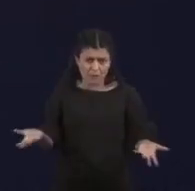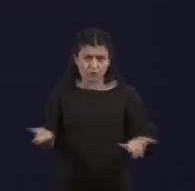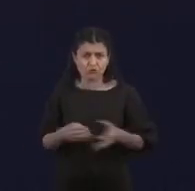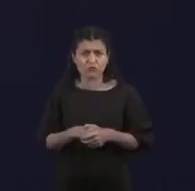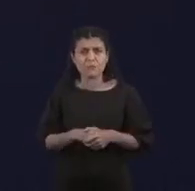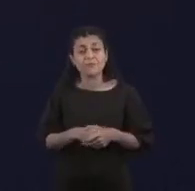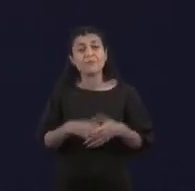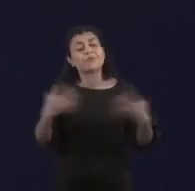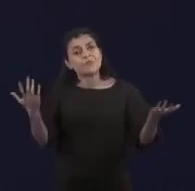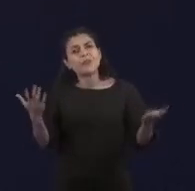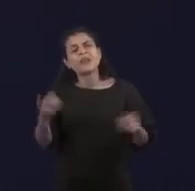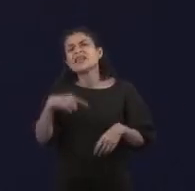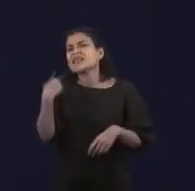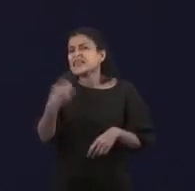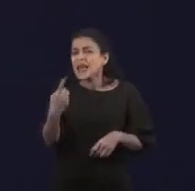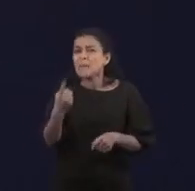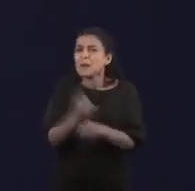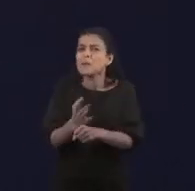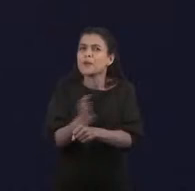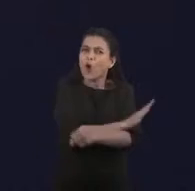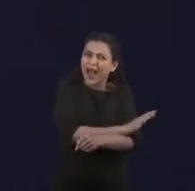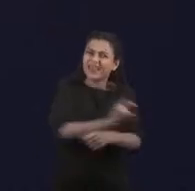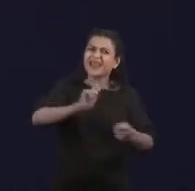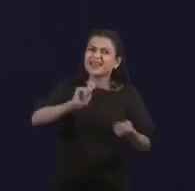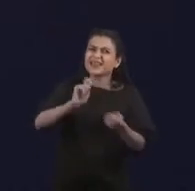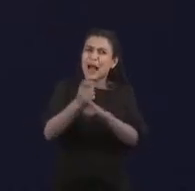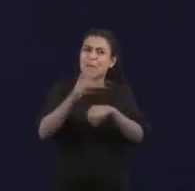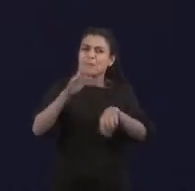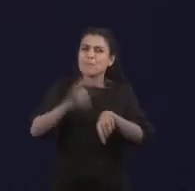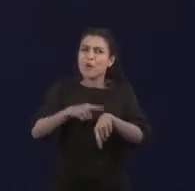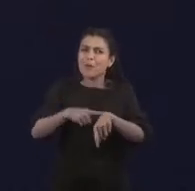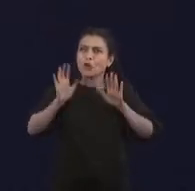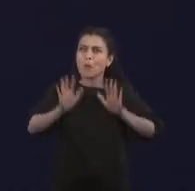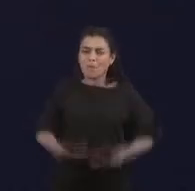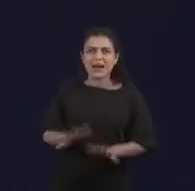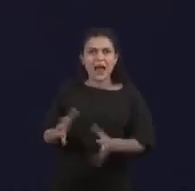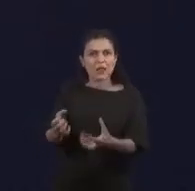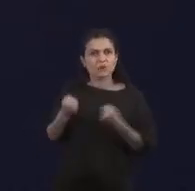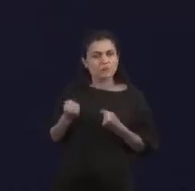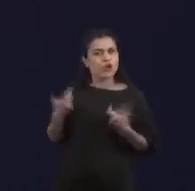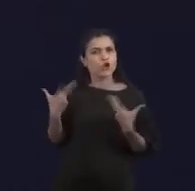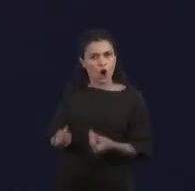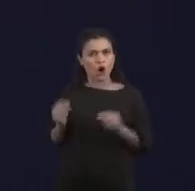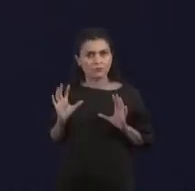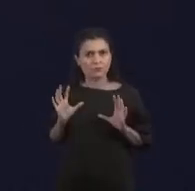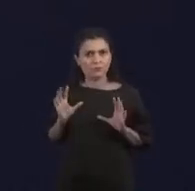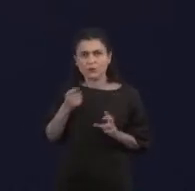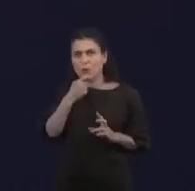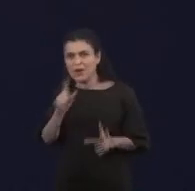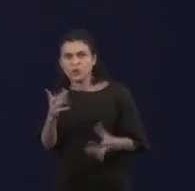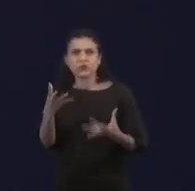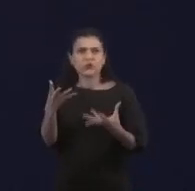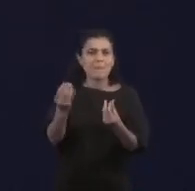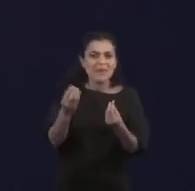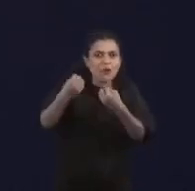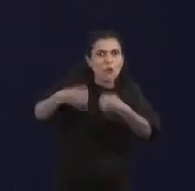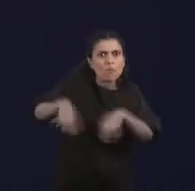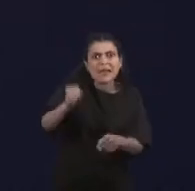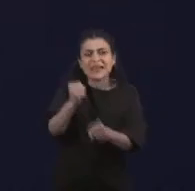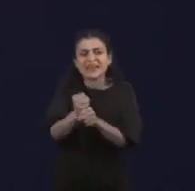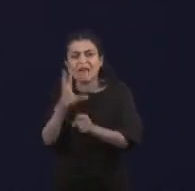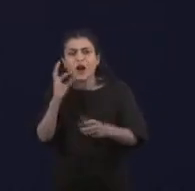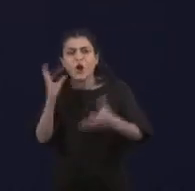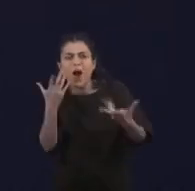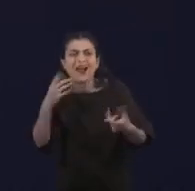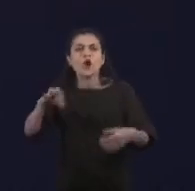Pero siempre ante los cambios somos muy reacios a dar esos pasos porque efectivamente tenemos miedo a que la vida cambie o a